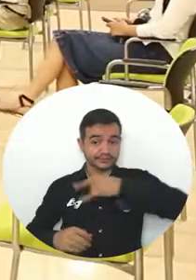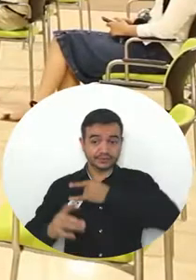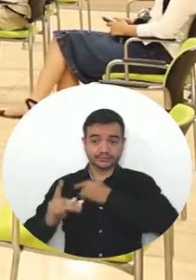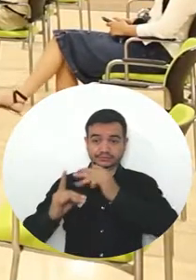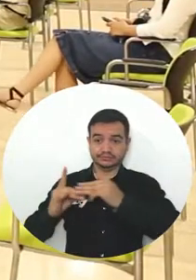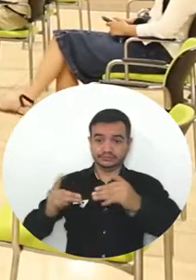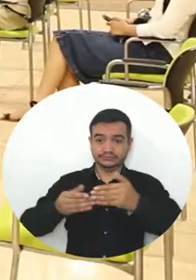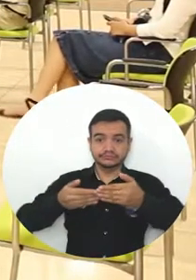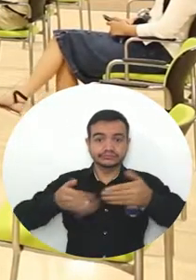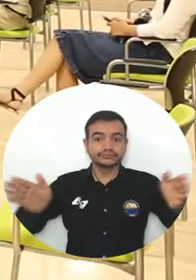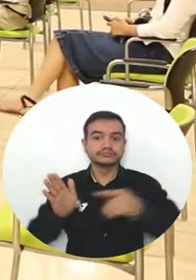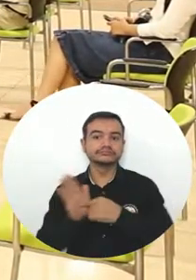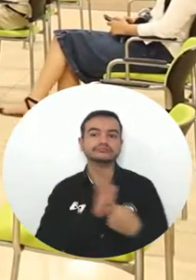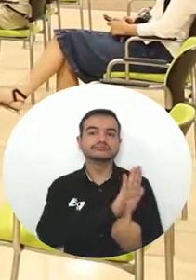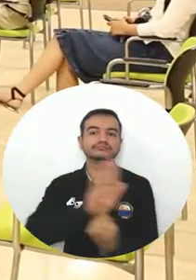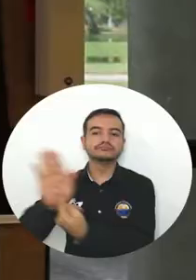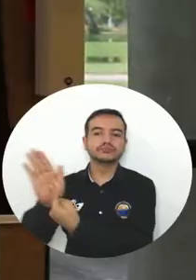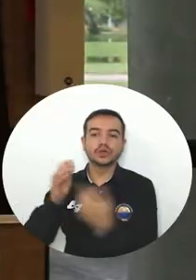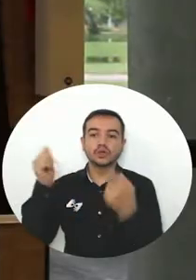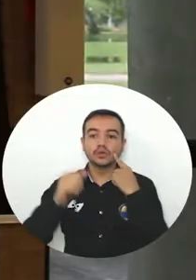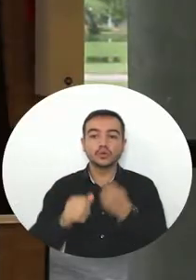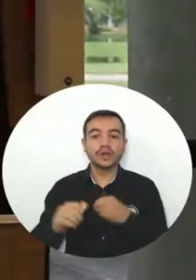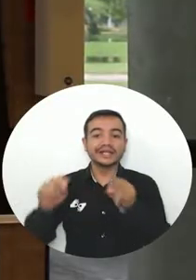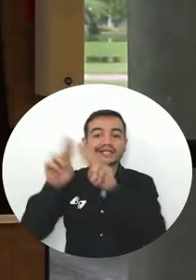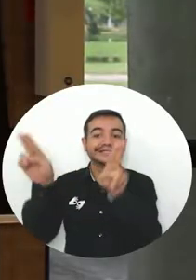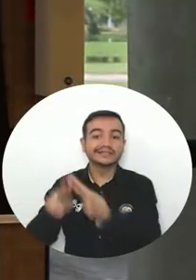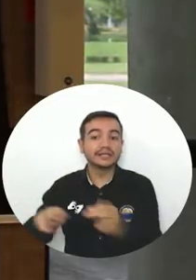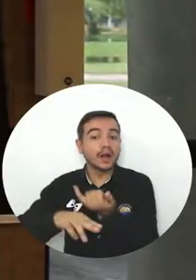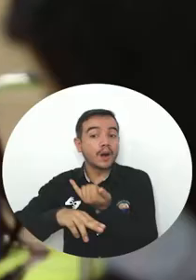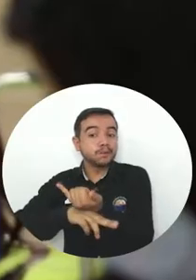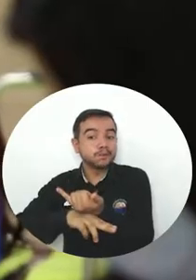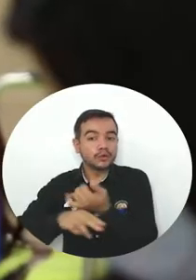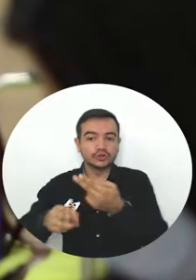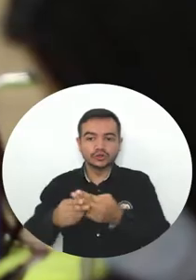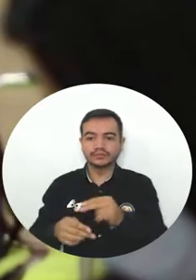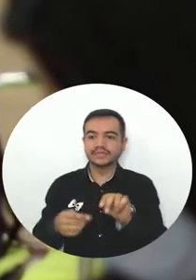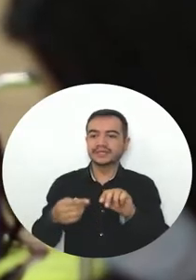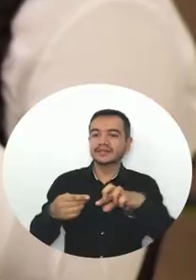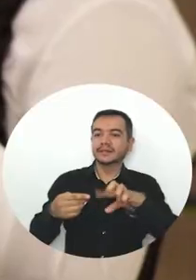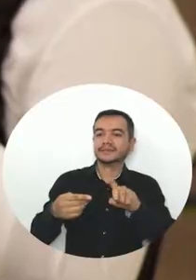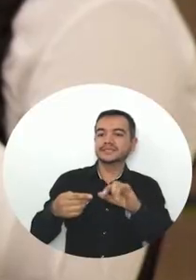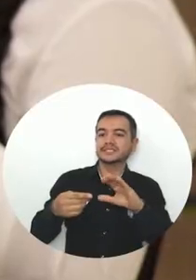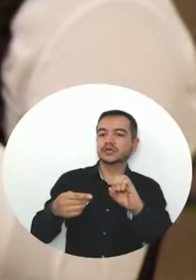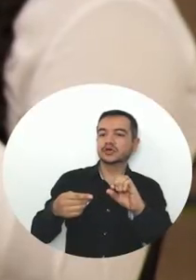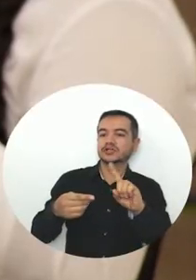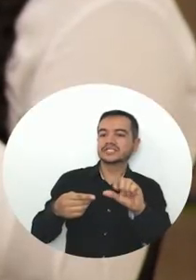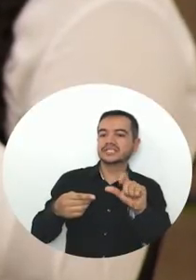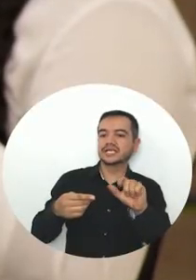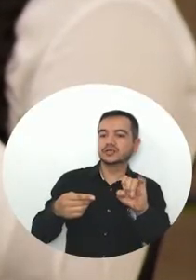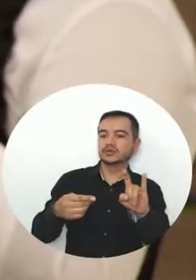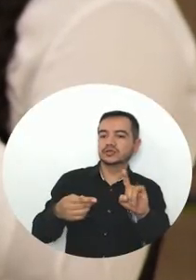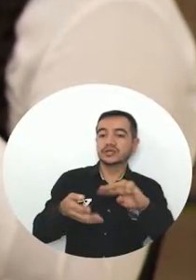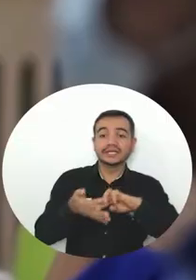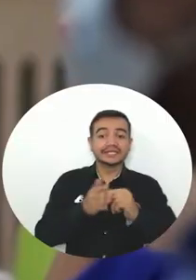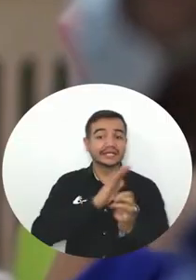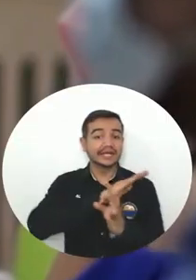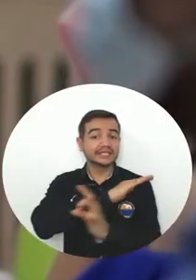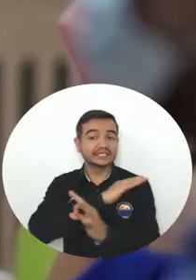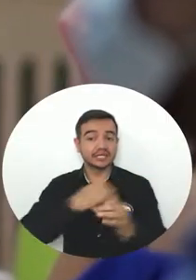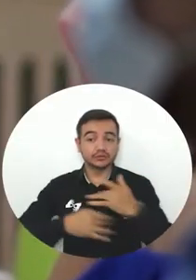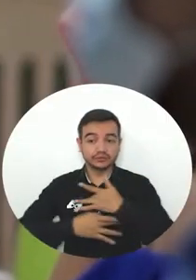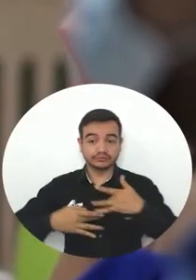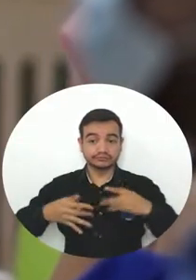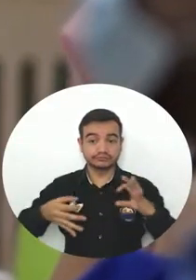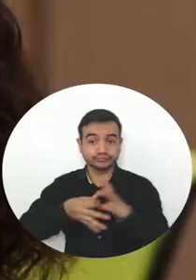comunidad universitaria y general la plataforma Psicosalud, una herramienta digital creada por integrantes de 3 grupos de